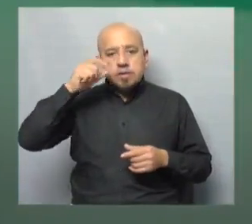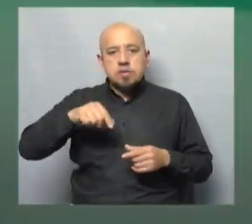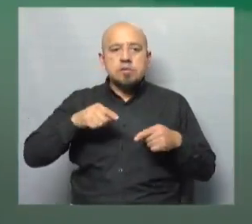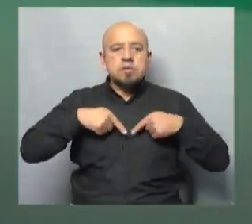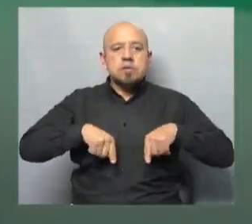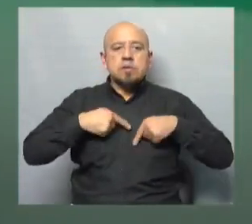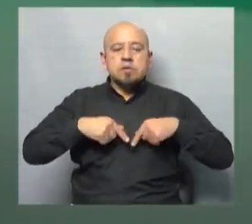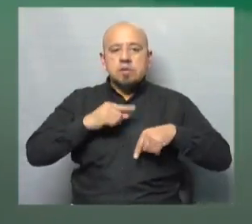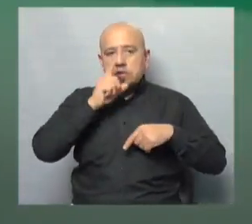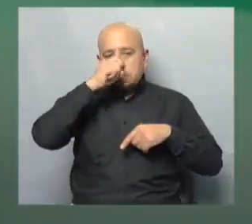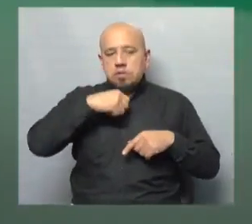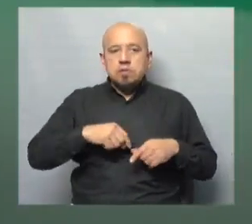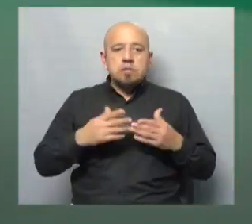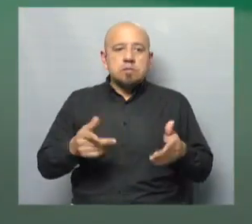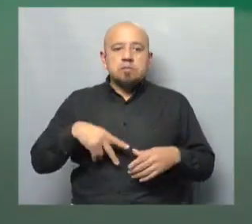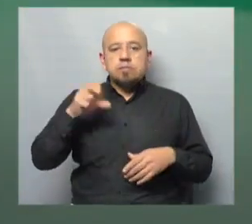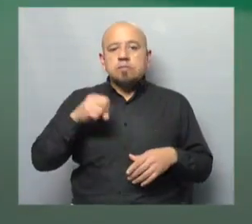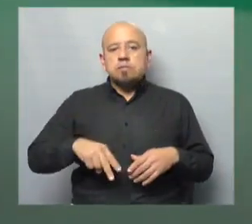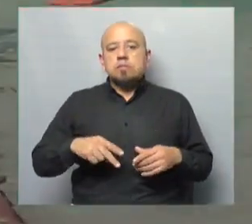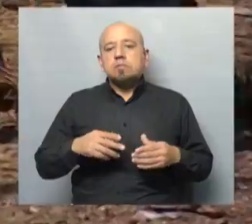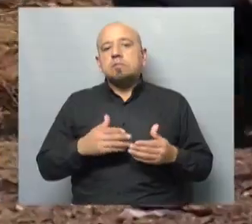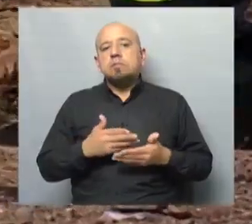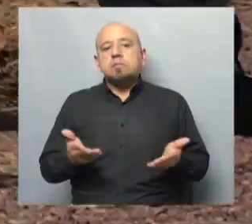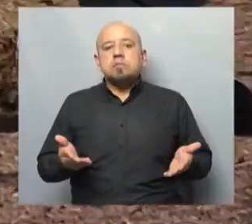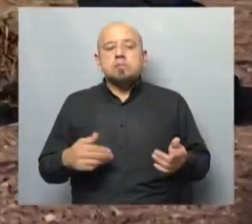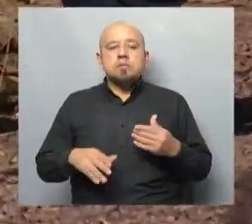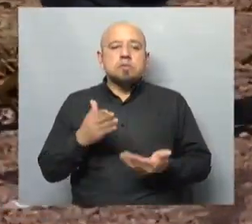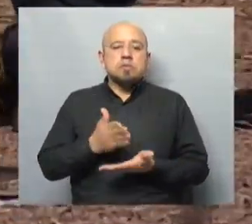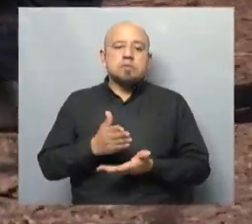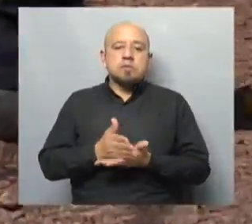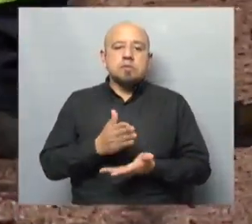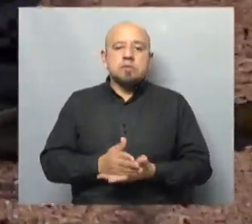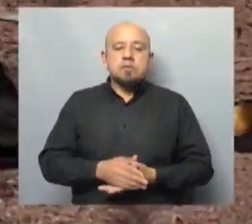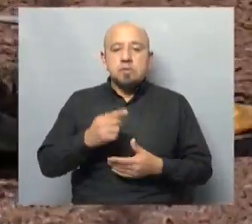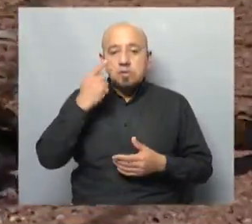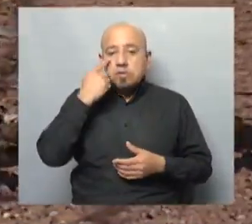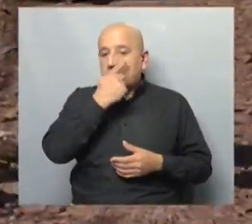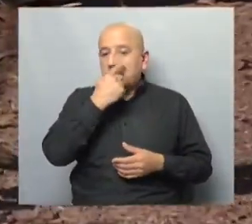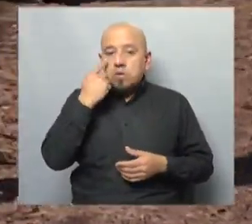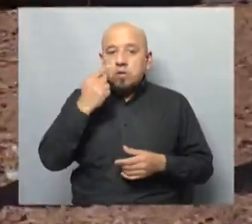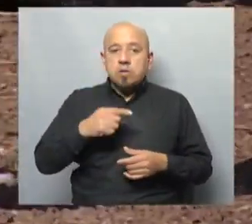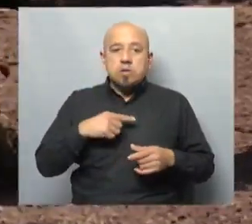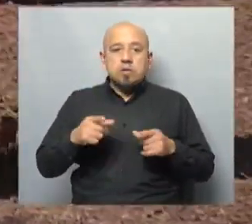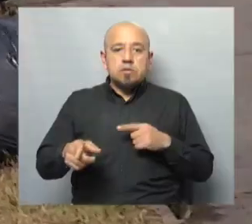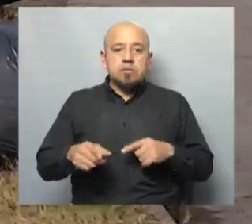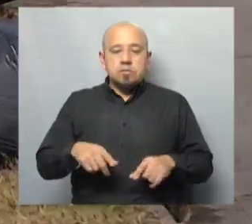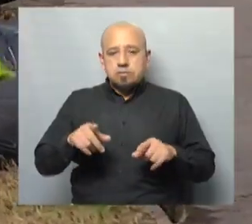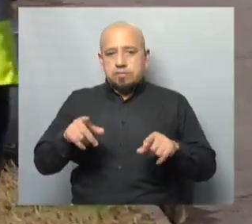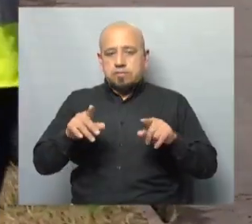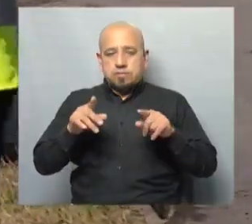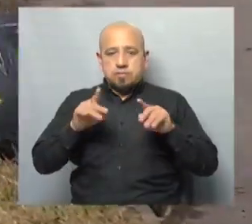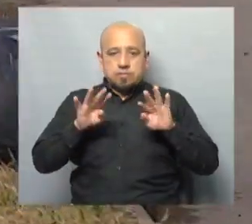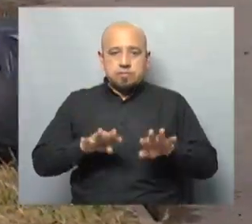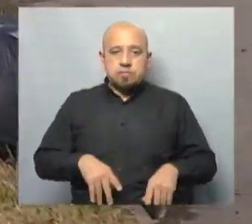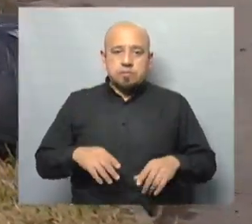intendencia de montevideo en el marco de un plan que apunta justamente a brindar asistencia oftalmológica en una carta dirigida a la intendenta de montevideo